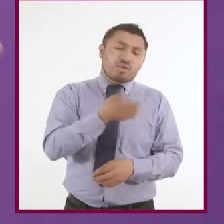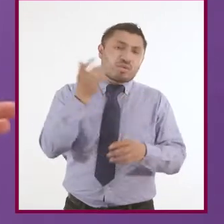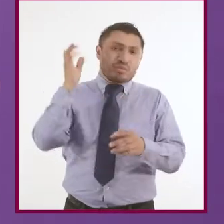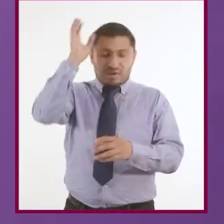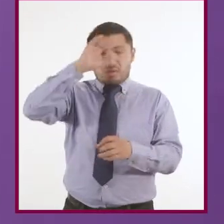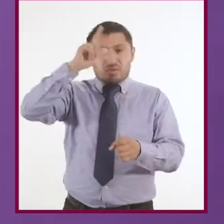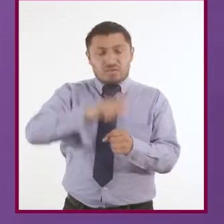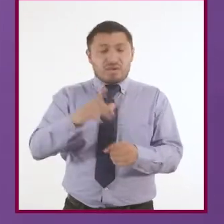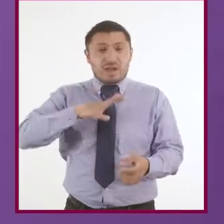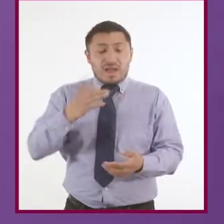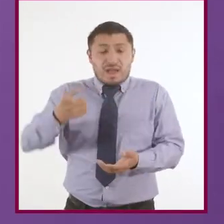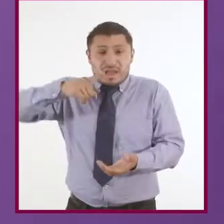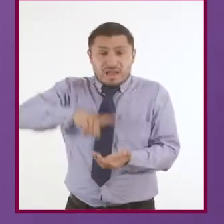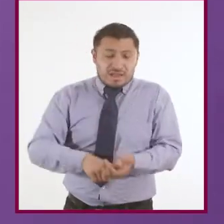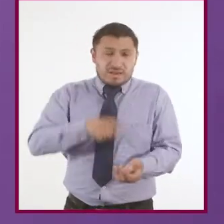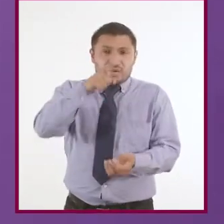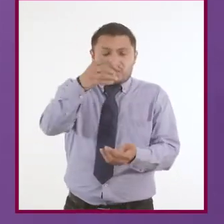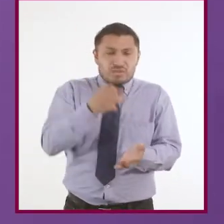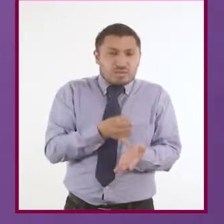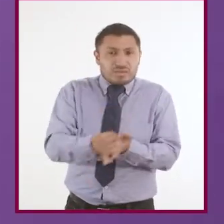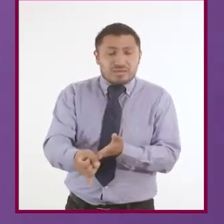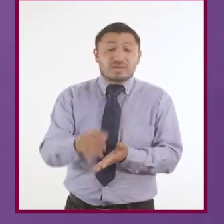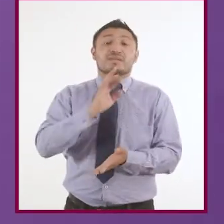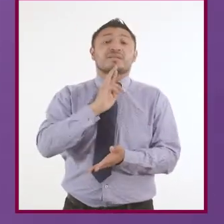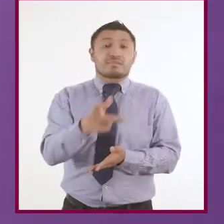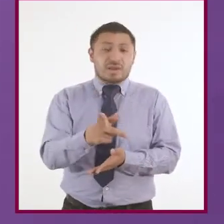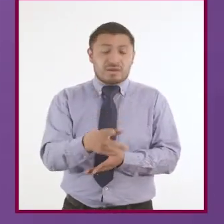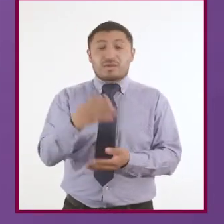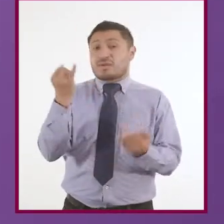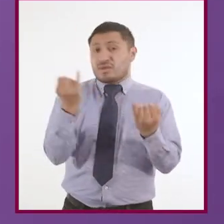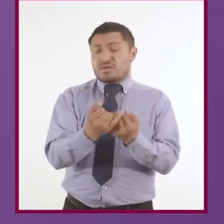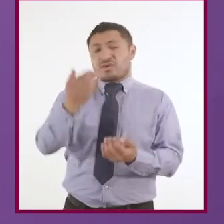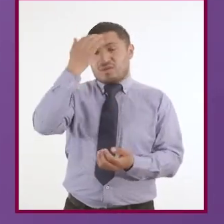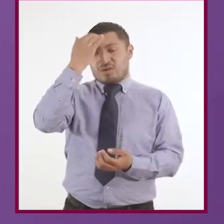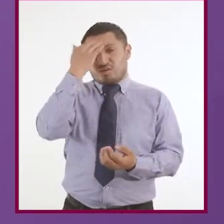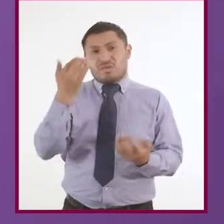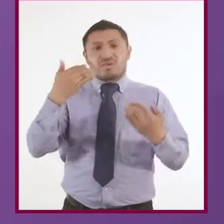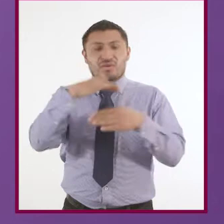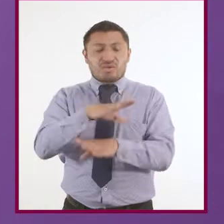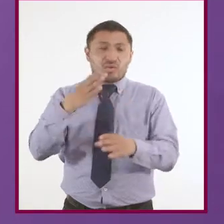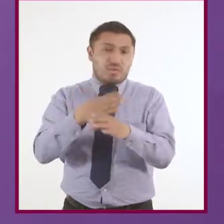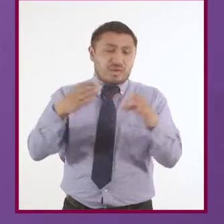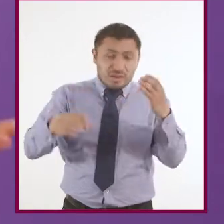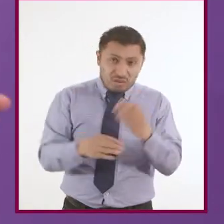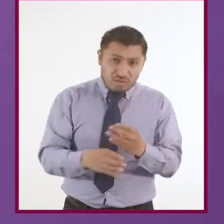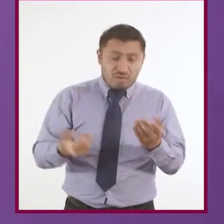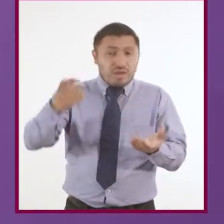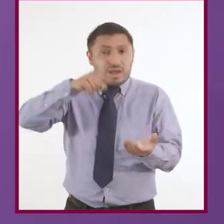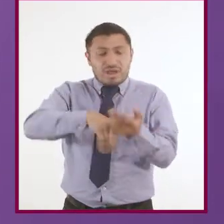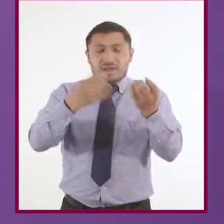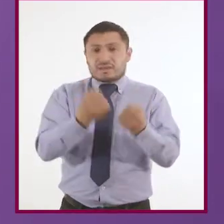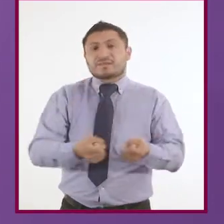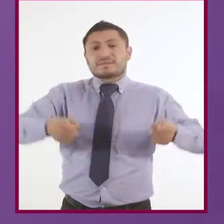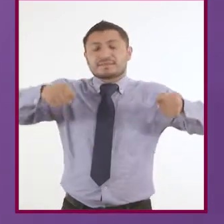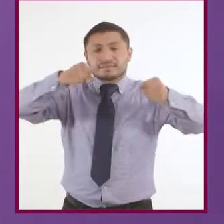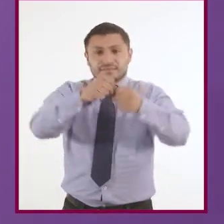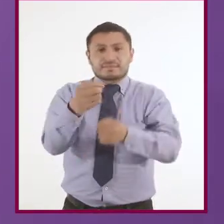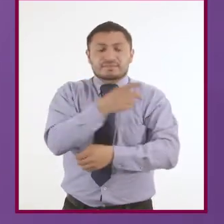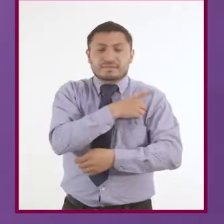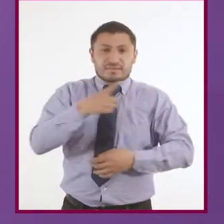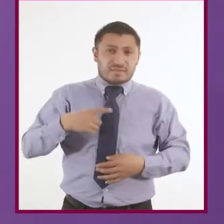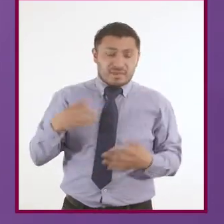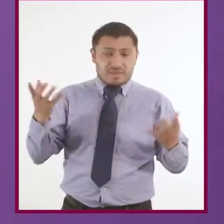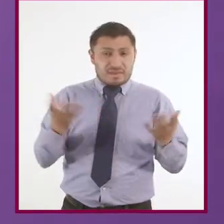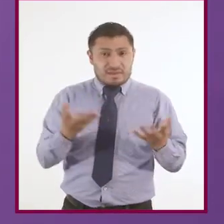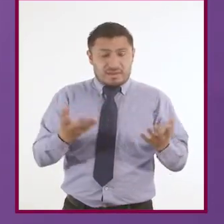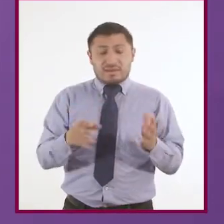el trasfondo que nos permite tomar decisiones y también conocer sobre todas aquellas cosas que como parte de la sociedad debemos llevar a